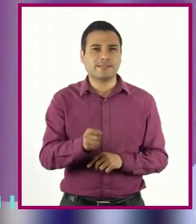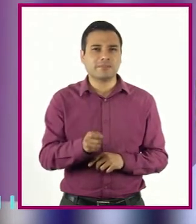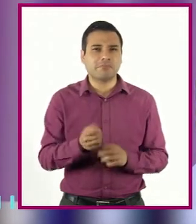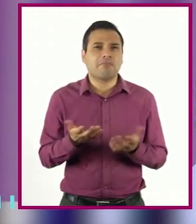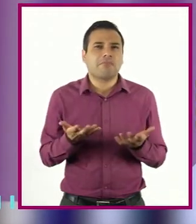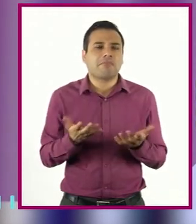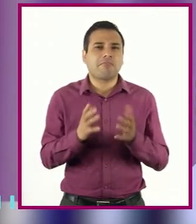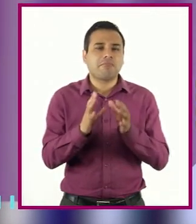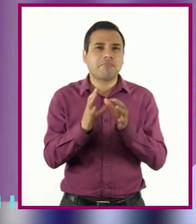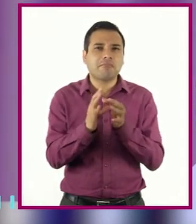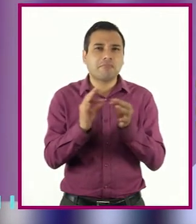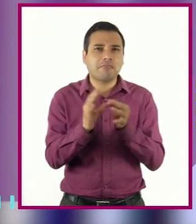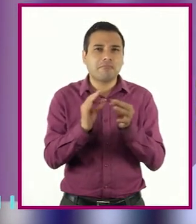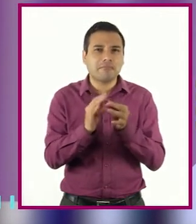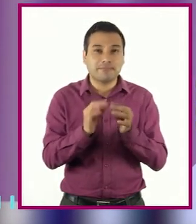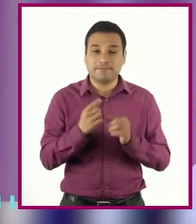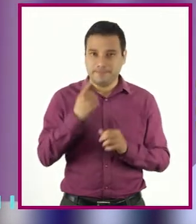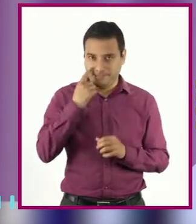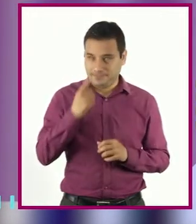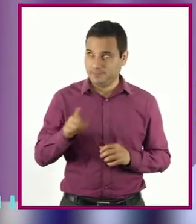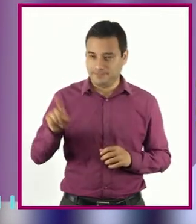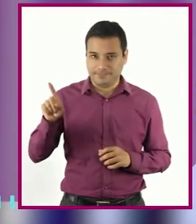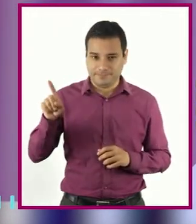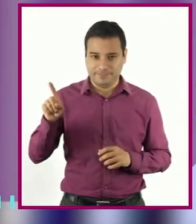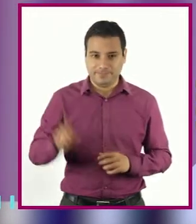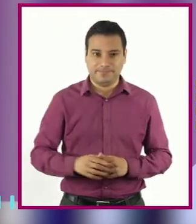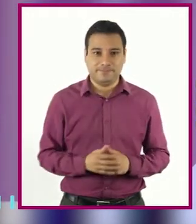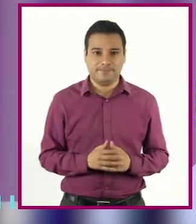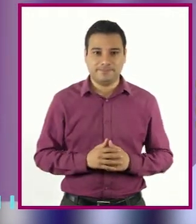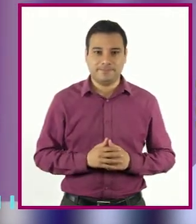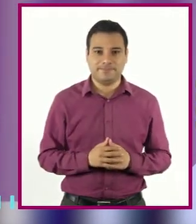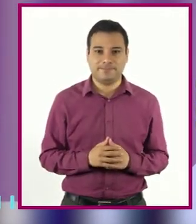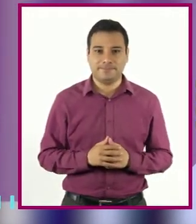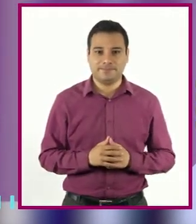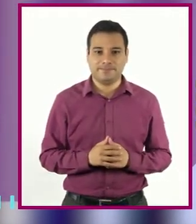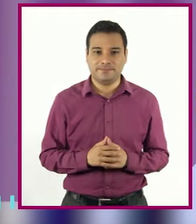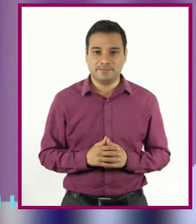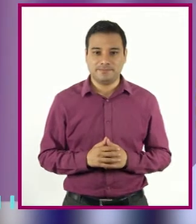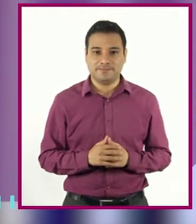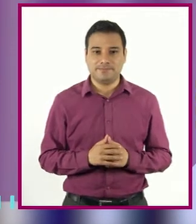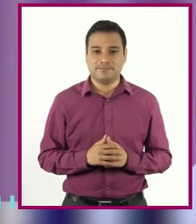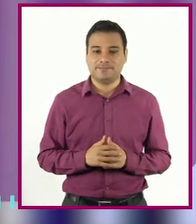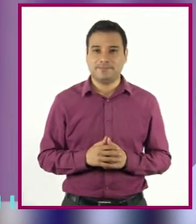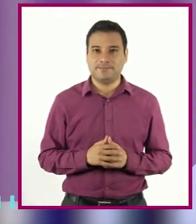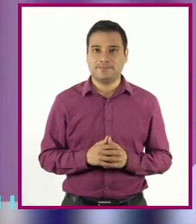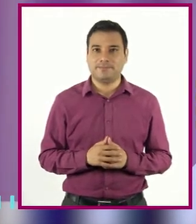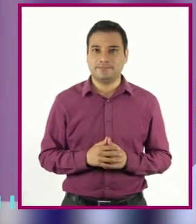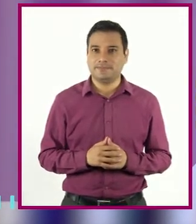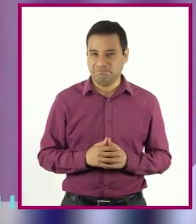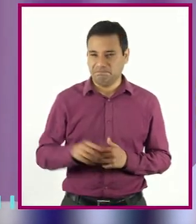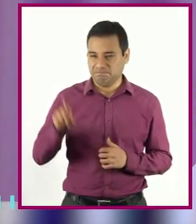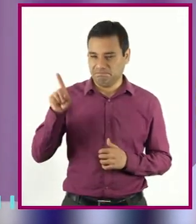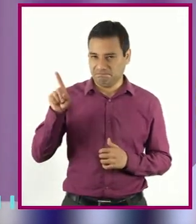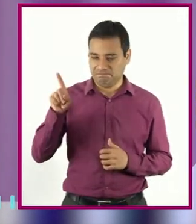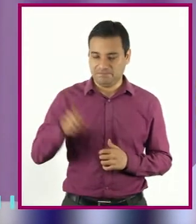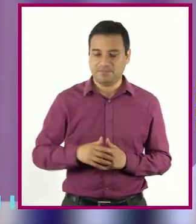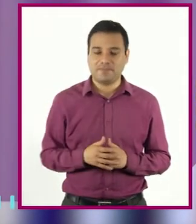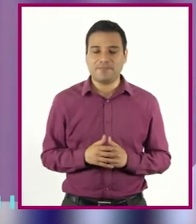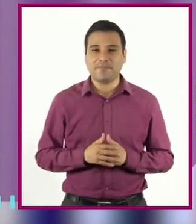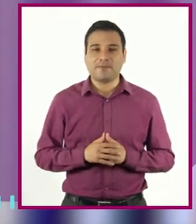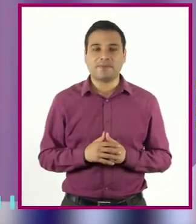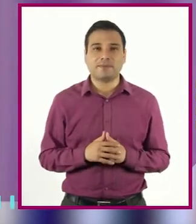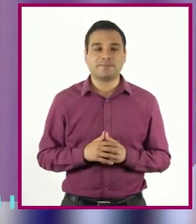las matemáticas como una construcción social en donde se formulan y argumentan hechos y procedimientos